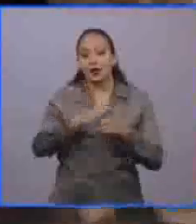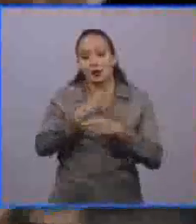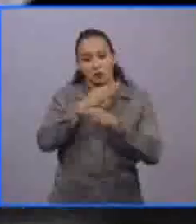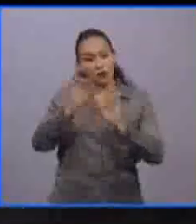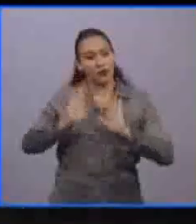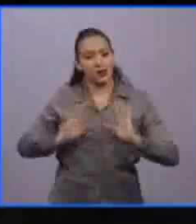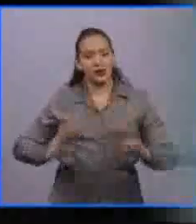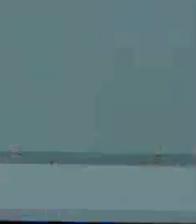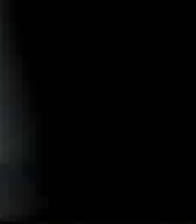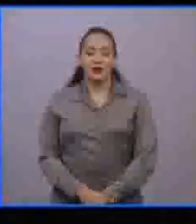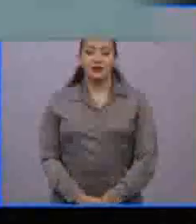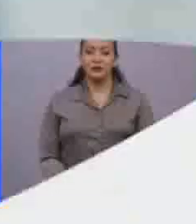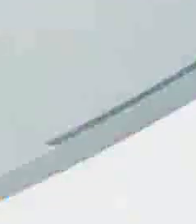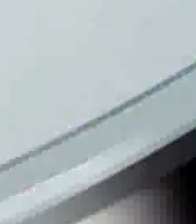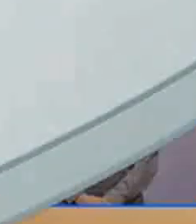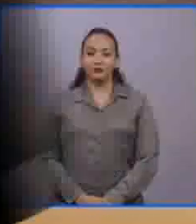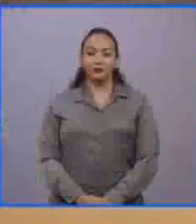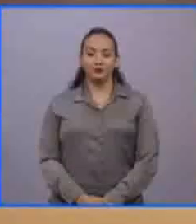pública.